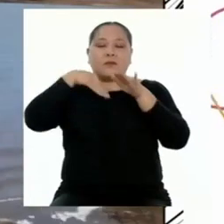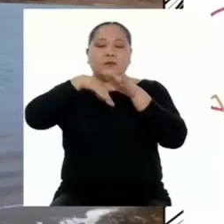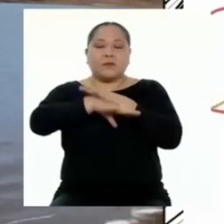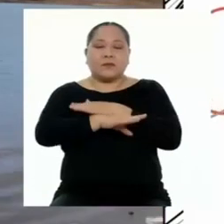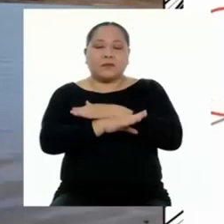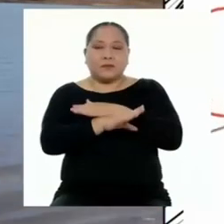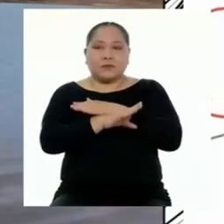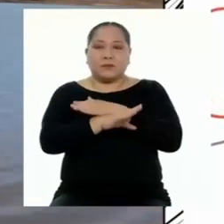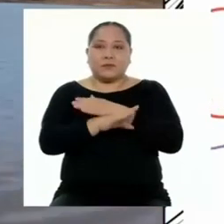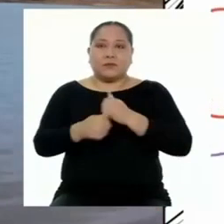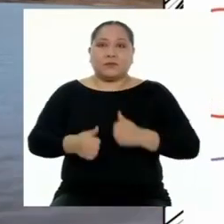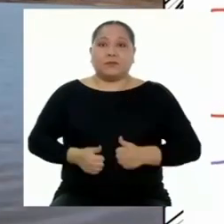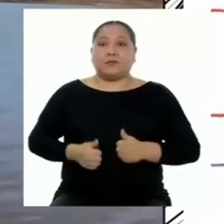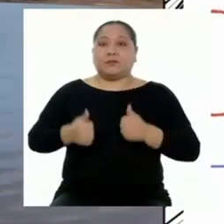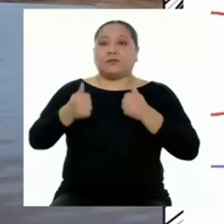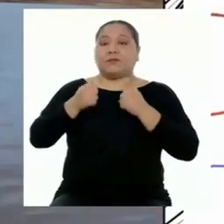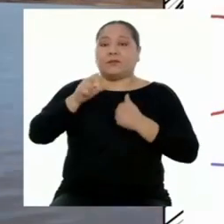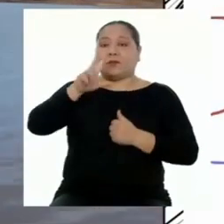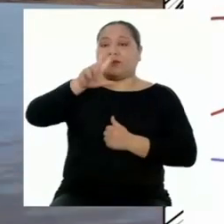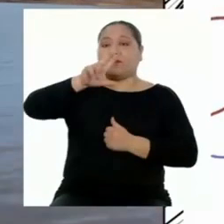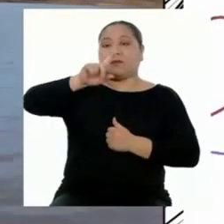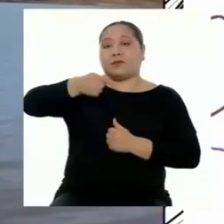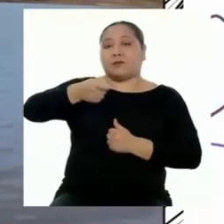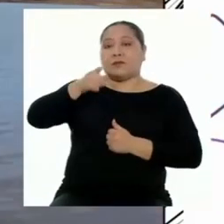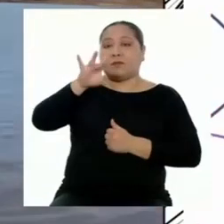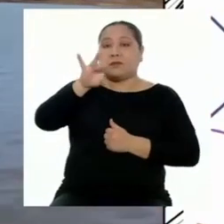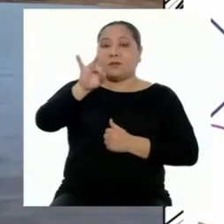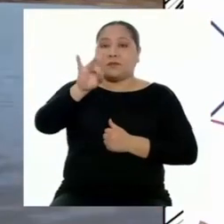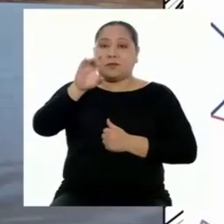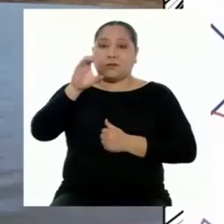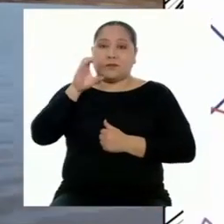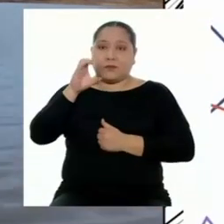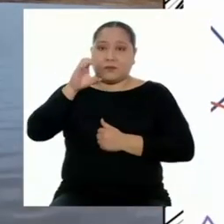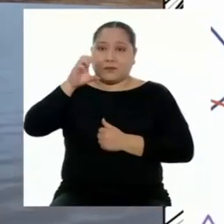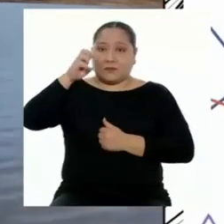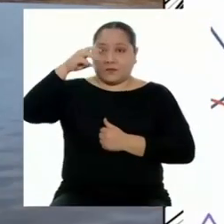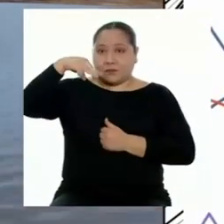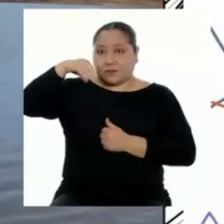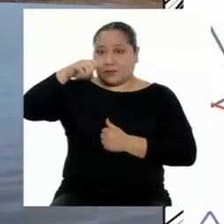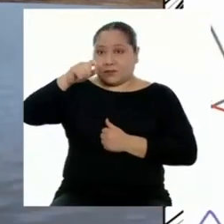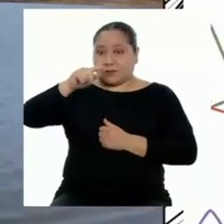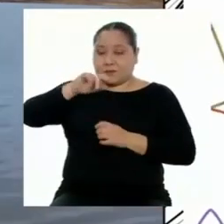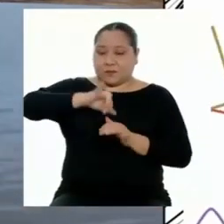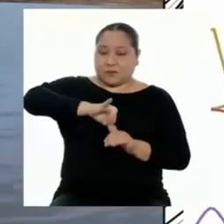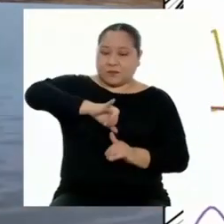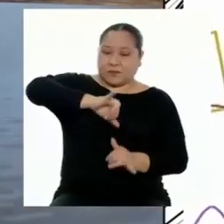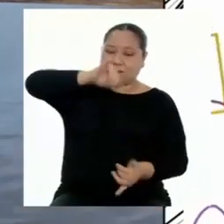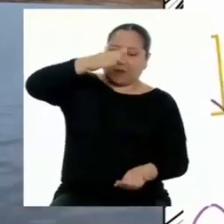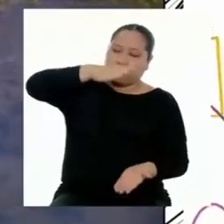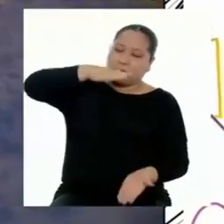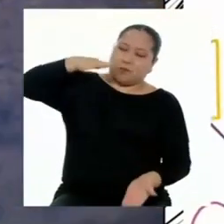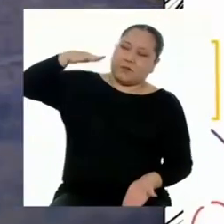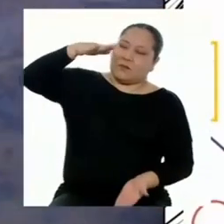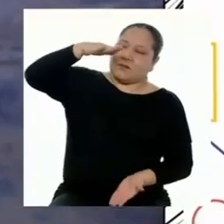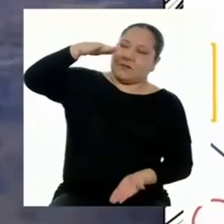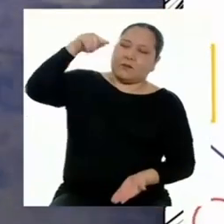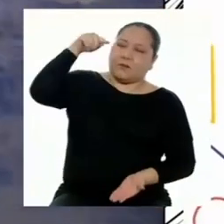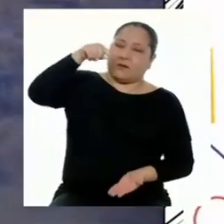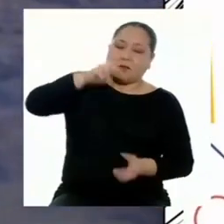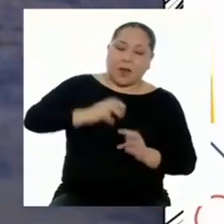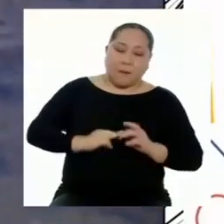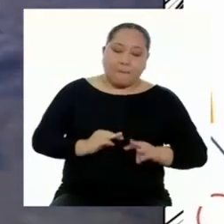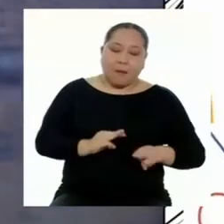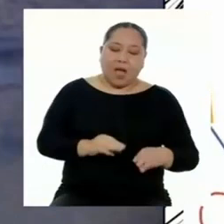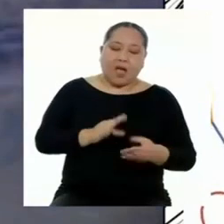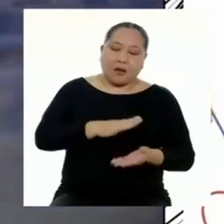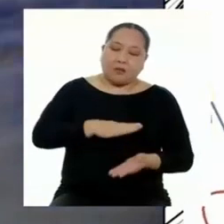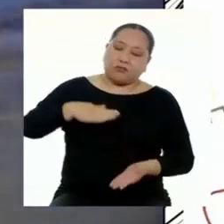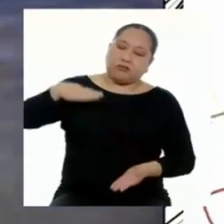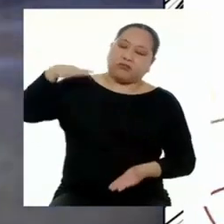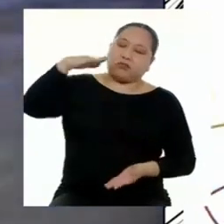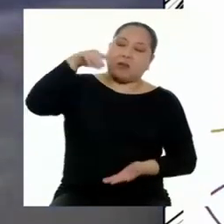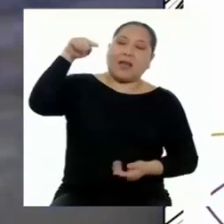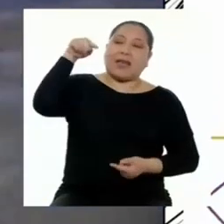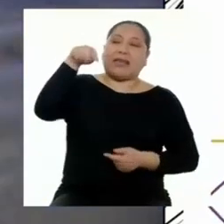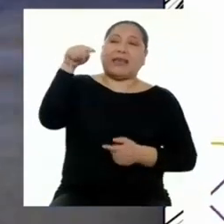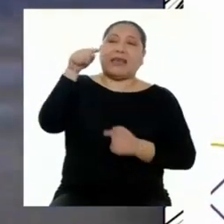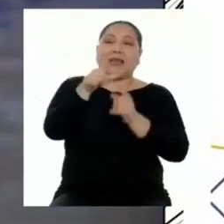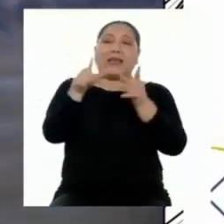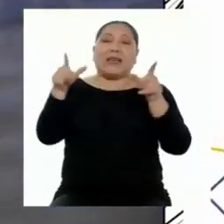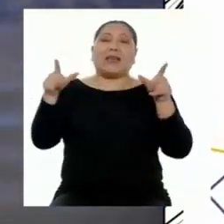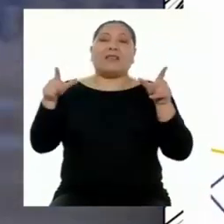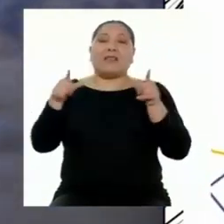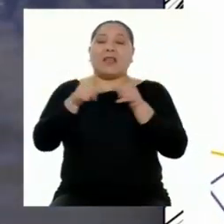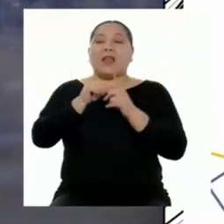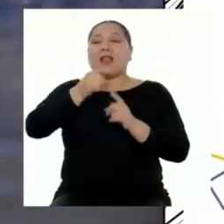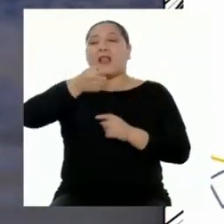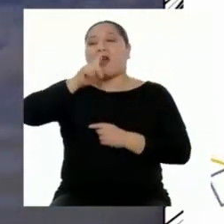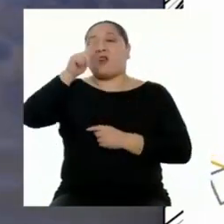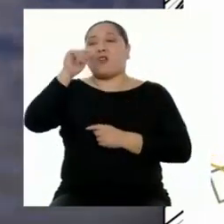los 3.800 metros sobre el nivel del mar, en el lago Titicaca, lugar donde pasa la mayor parte